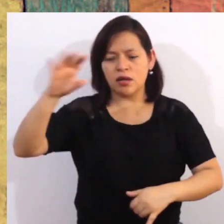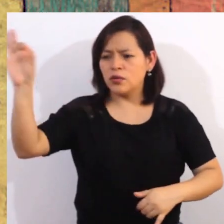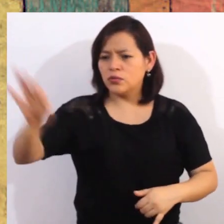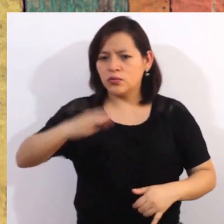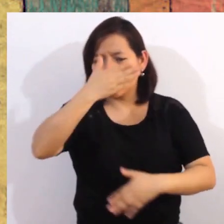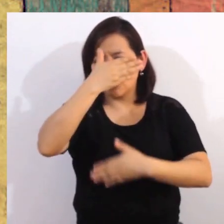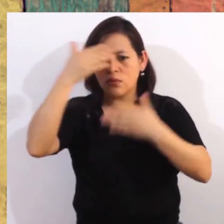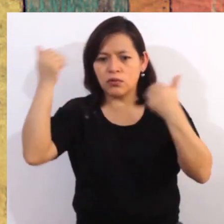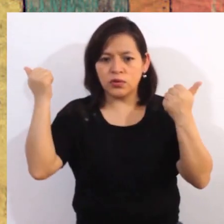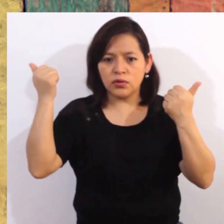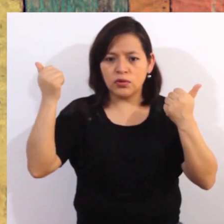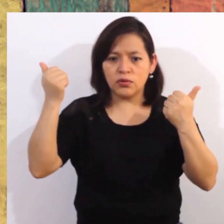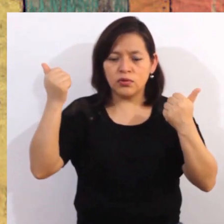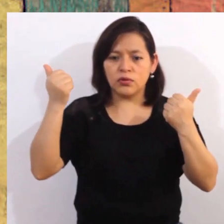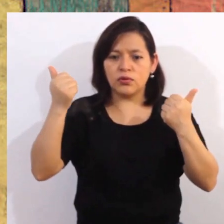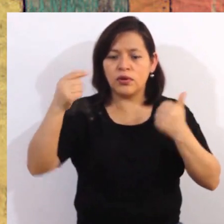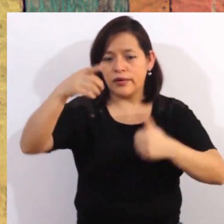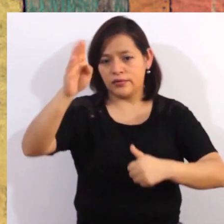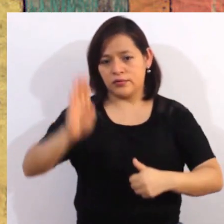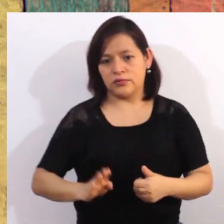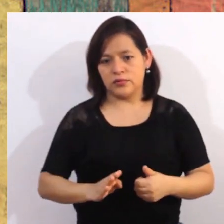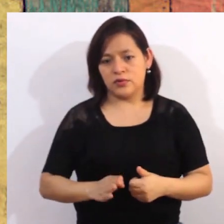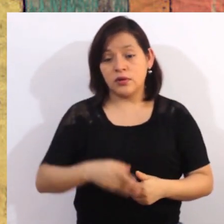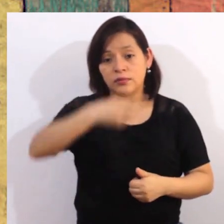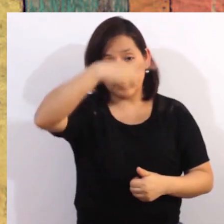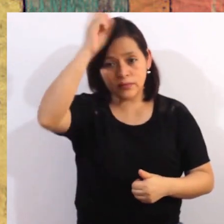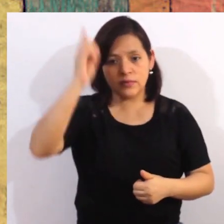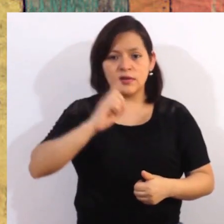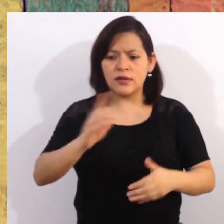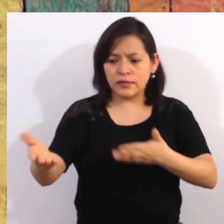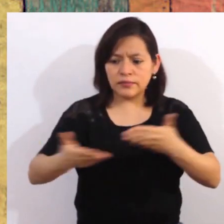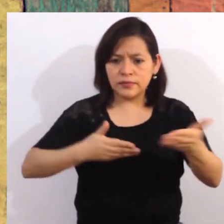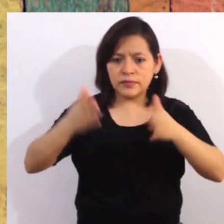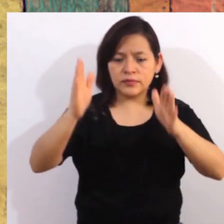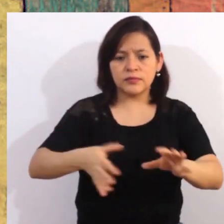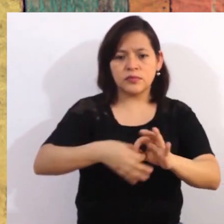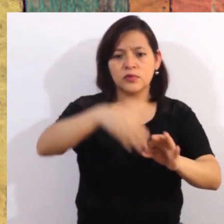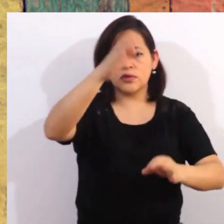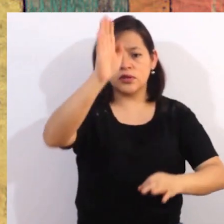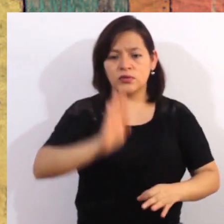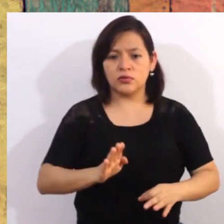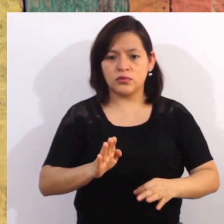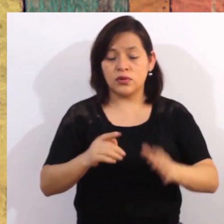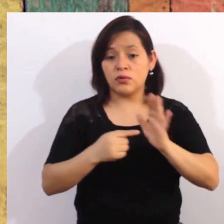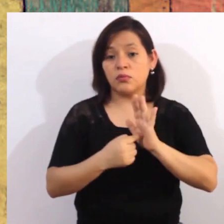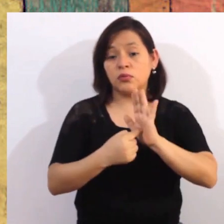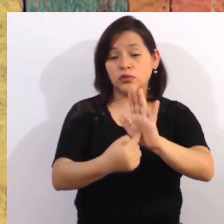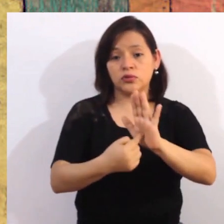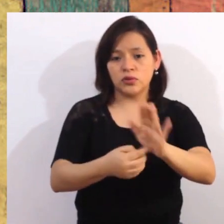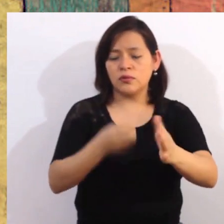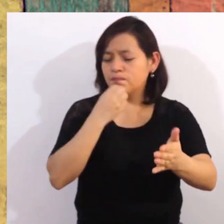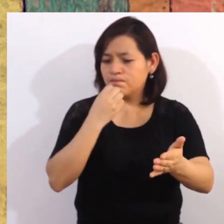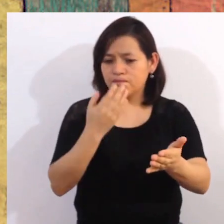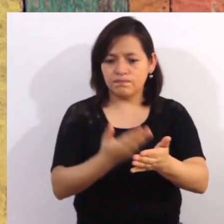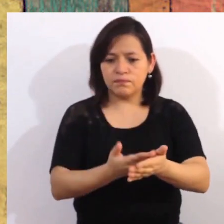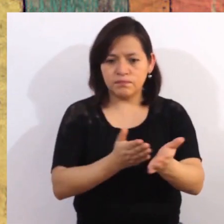pertenencia de Dios. Así entonces Daniel, todo un siervo del Señor a temprana edad, va a mostrar una gran diferencia con